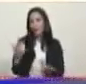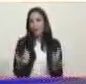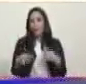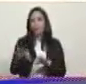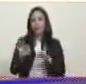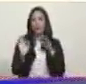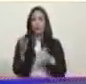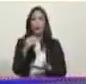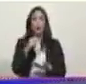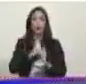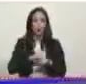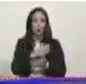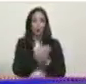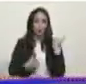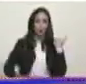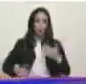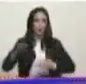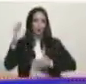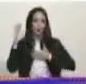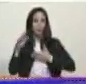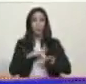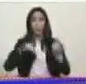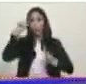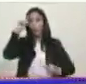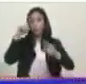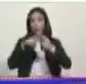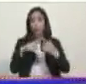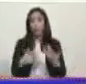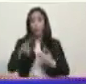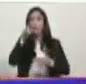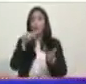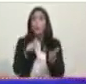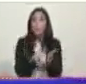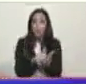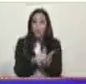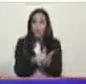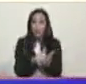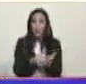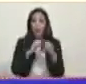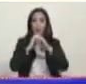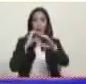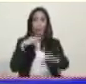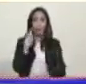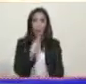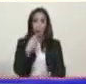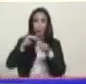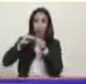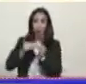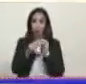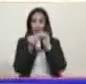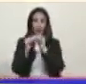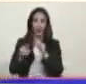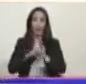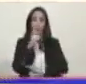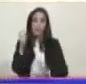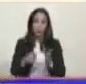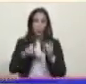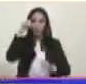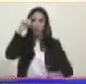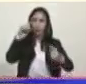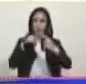2019-2025, a recuperar 2.000 unidades de transporte Yutón, para los cuales ya tenemos toda la proyección y ya